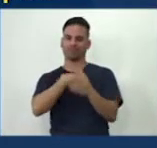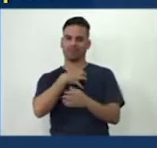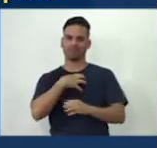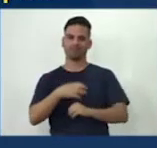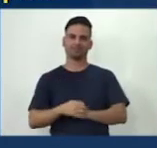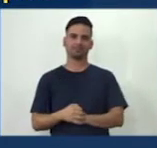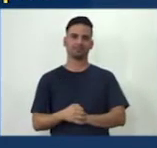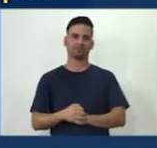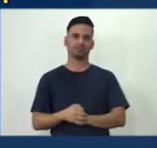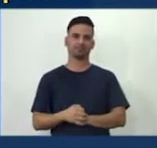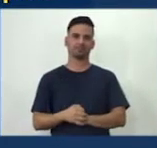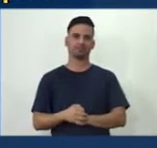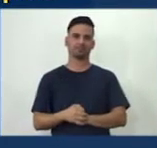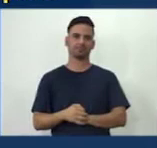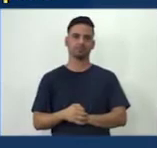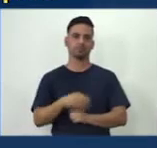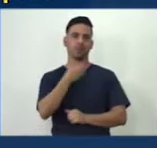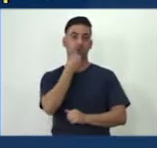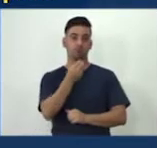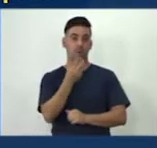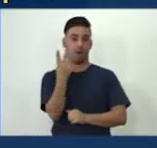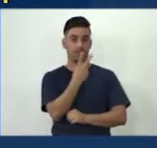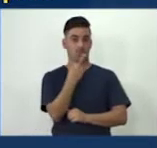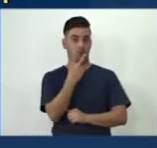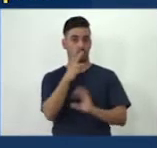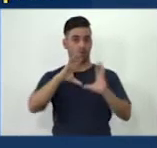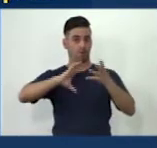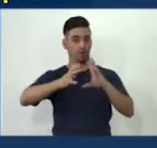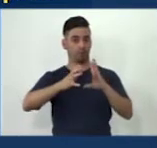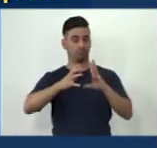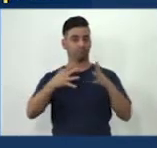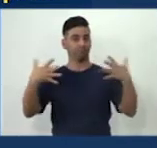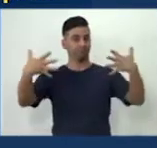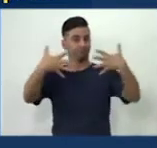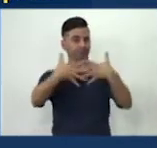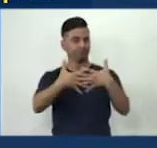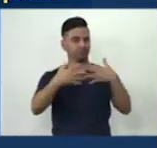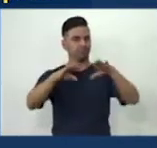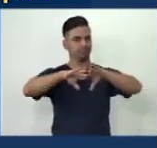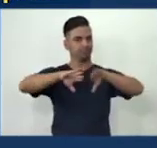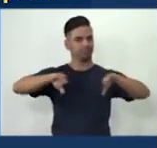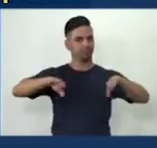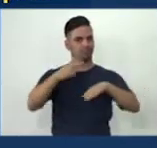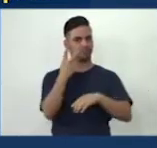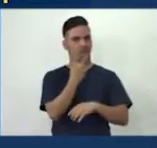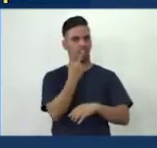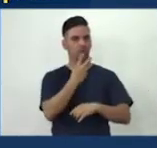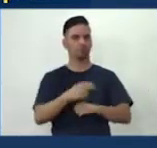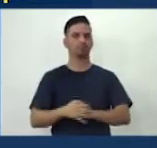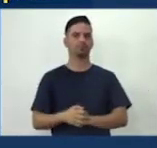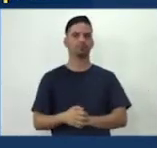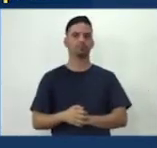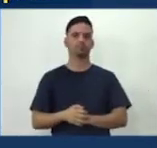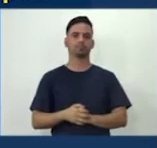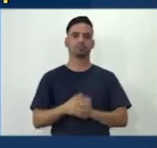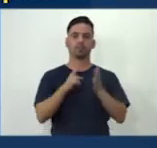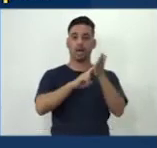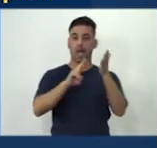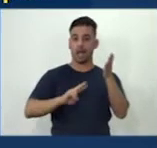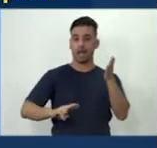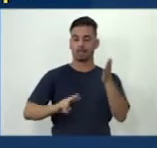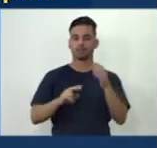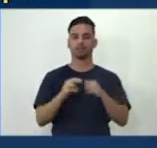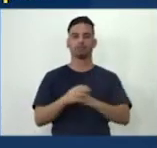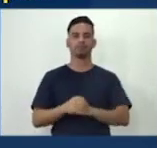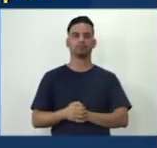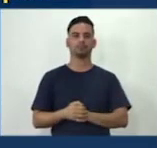Las interacciones magnéticas como las eléctricas pueden ser de atracción y repulsión. Tanto las acciones eléctricas como las